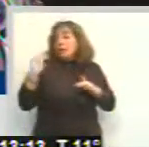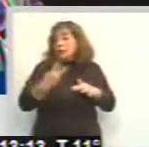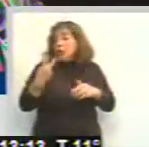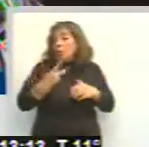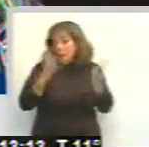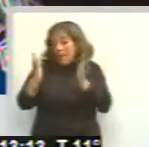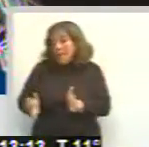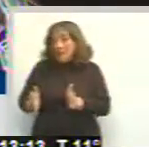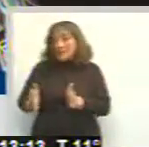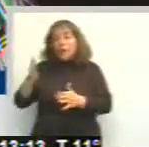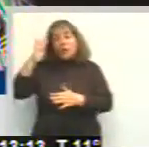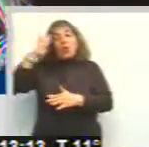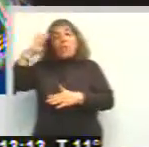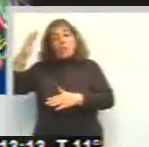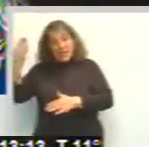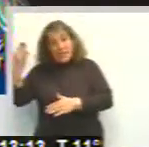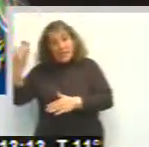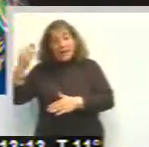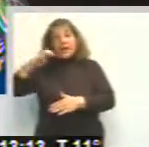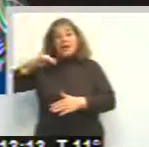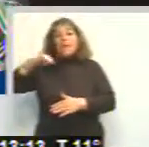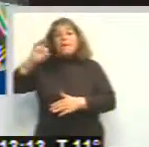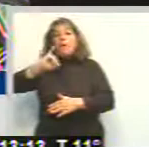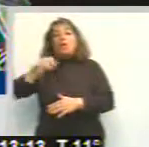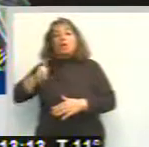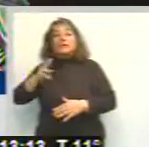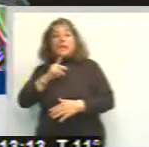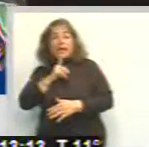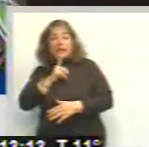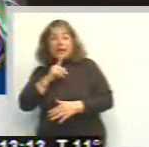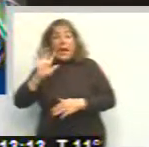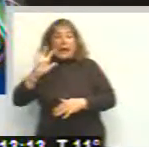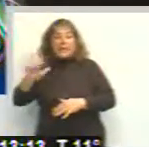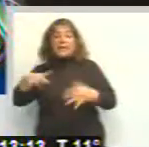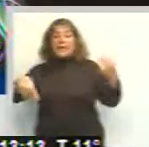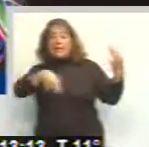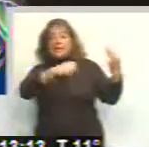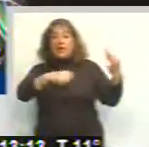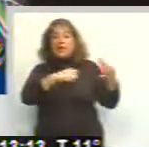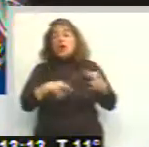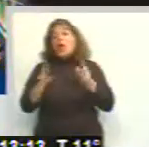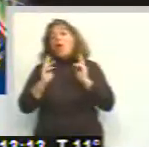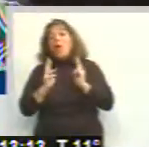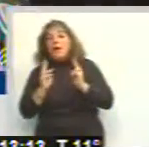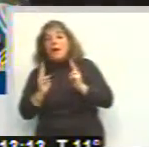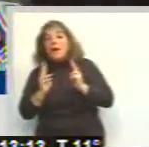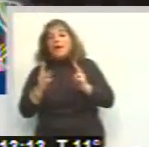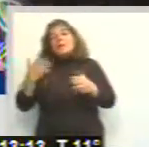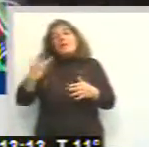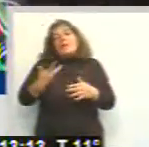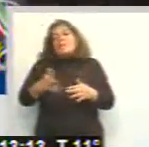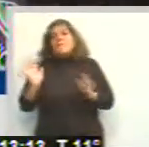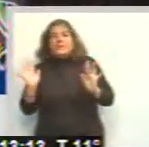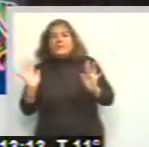parte, el compositor austriaco Franz Schubert con su quinta sinfonía. Y espero que por la simplicidad de la